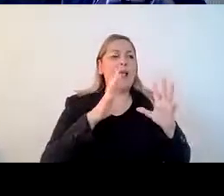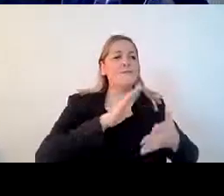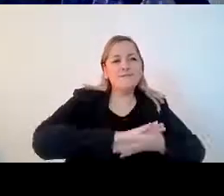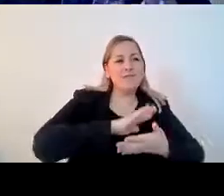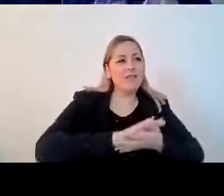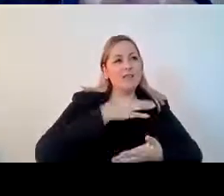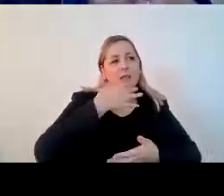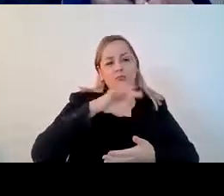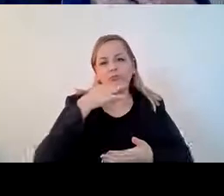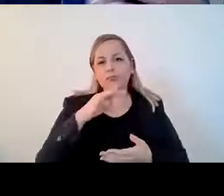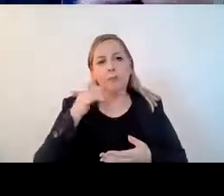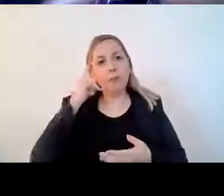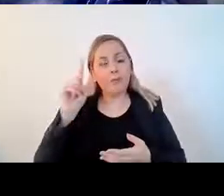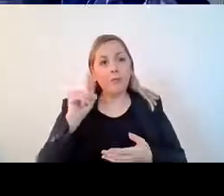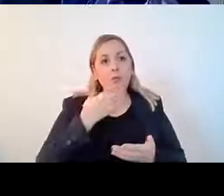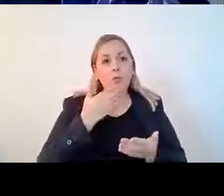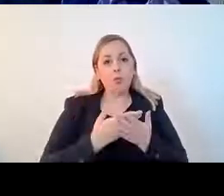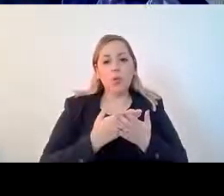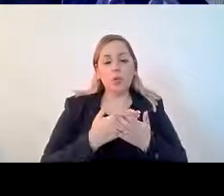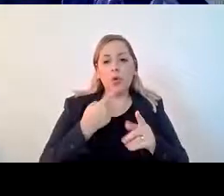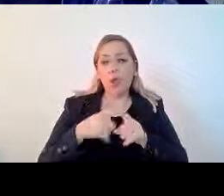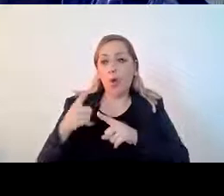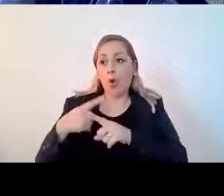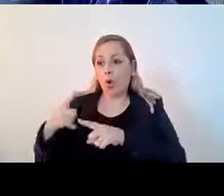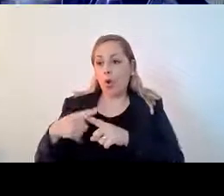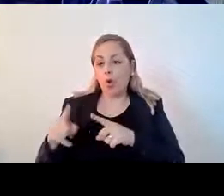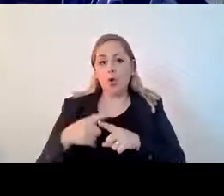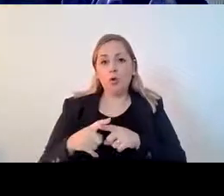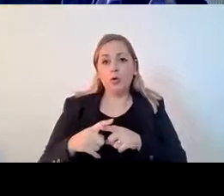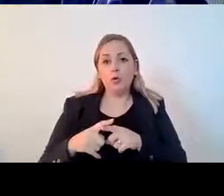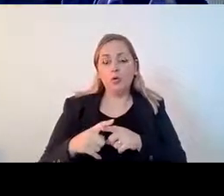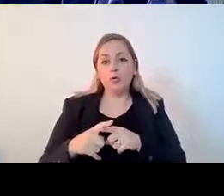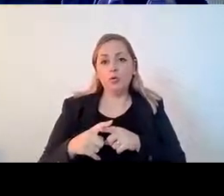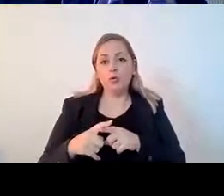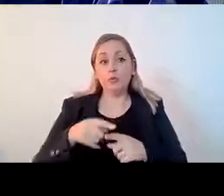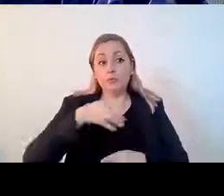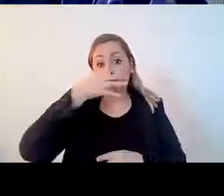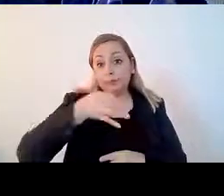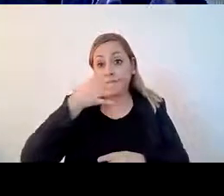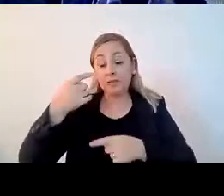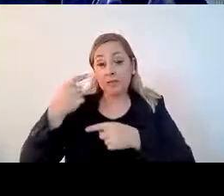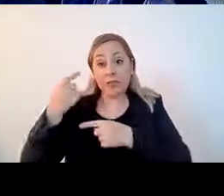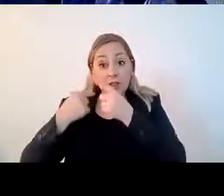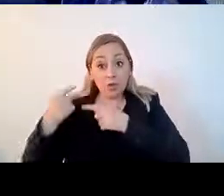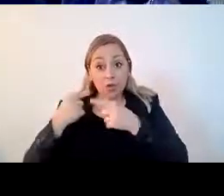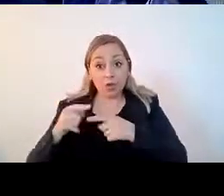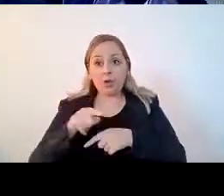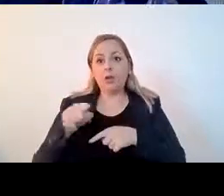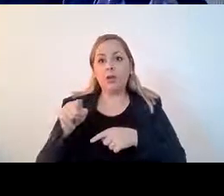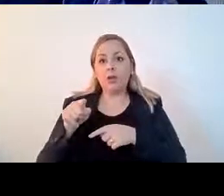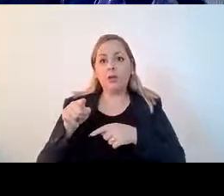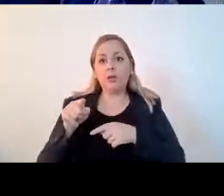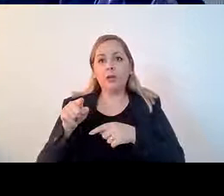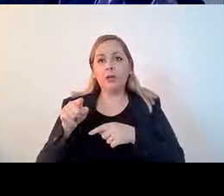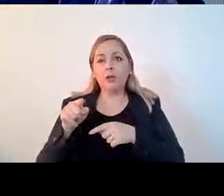historia, pero cuando los otros va en un momento dado a contar su propia historia, a hacer el comentario, ellos